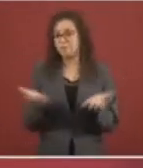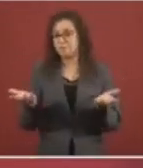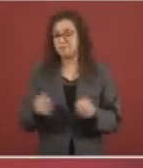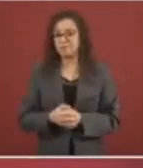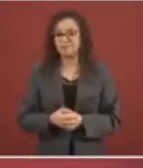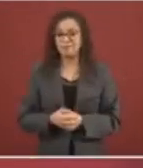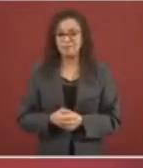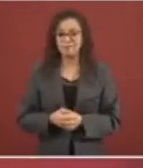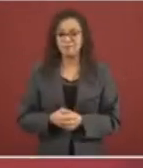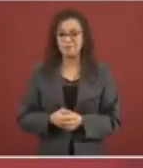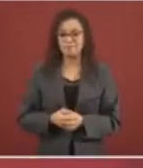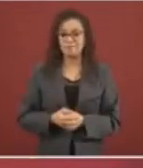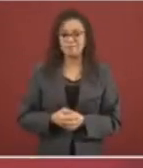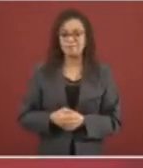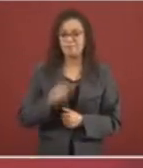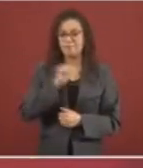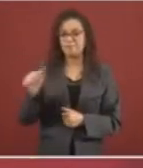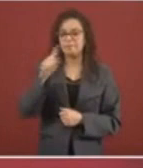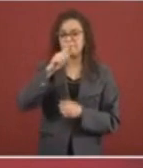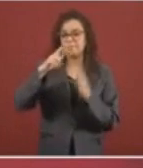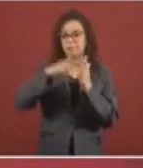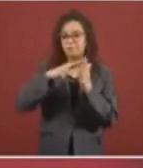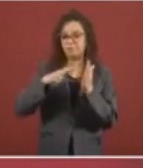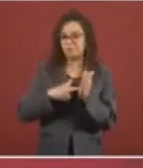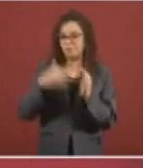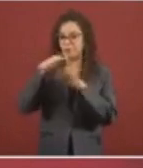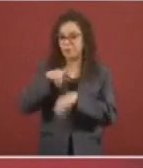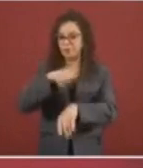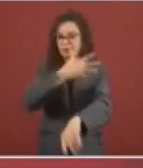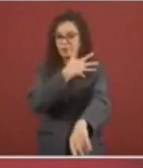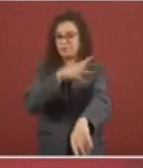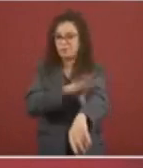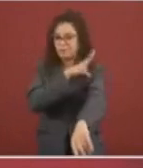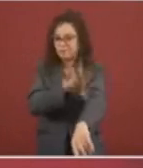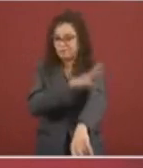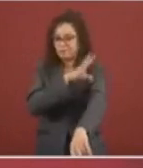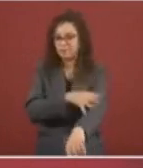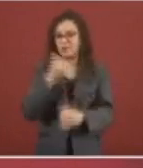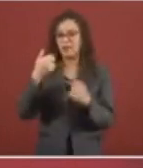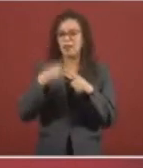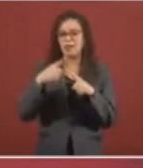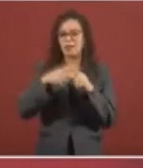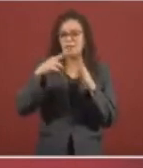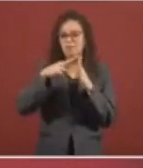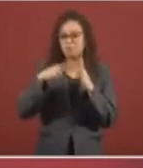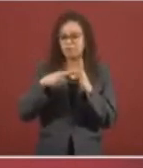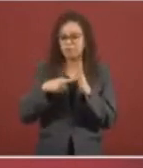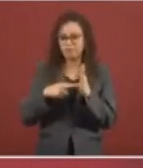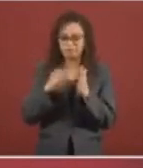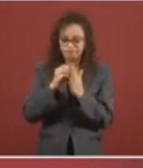la reforma energética y todas las llamadas reformas estructurales,